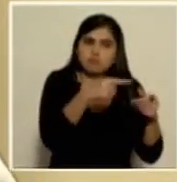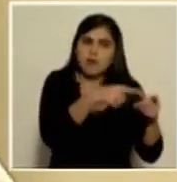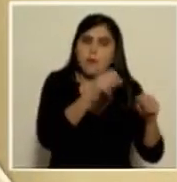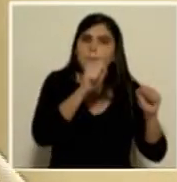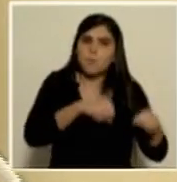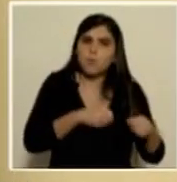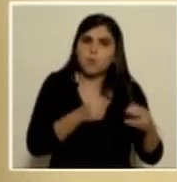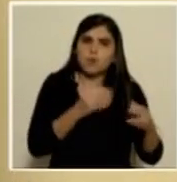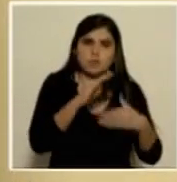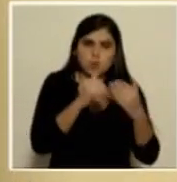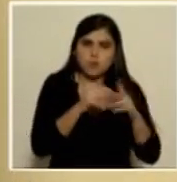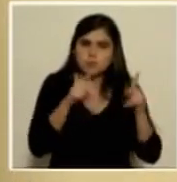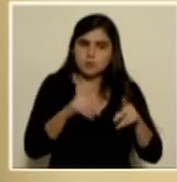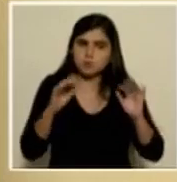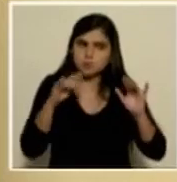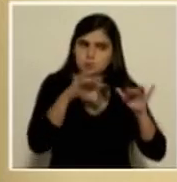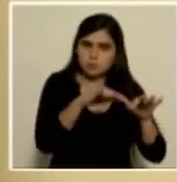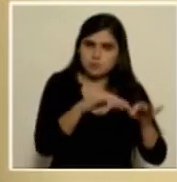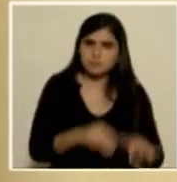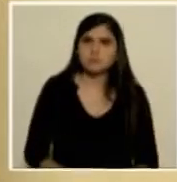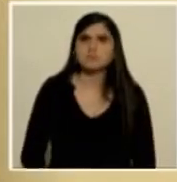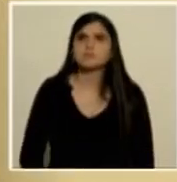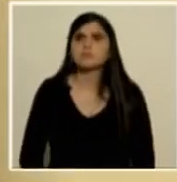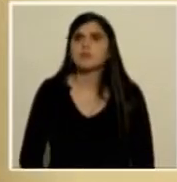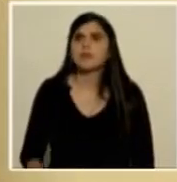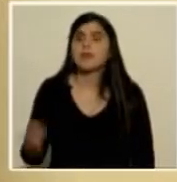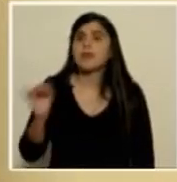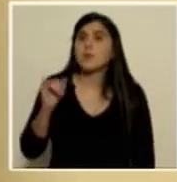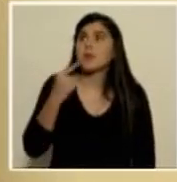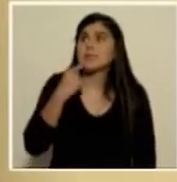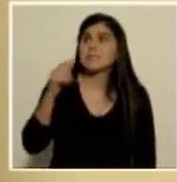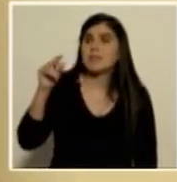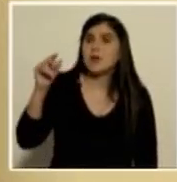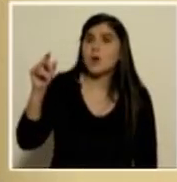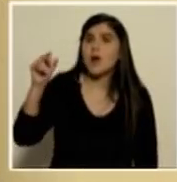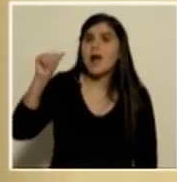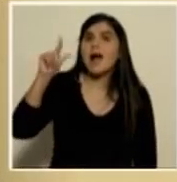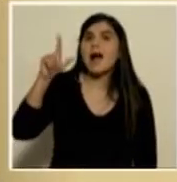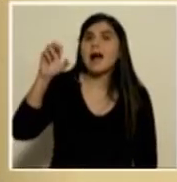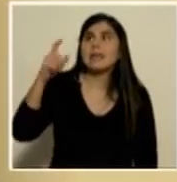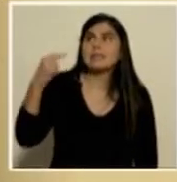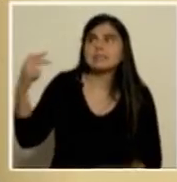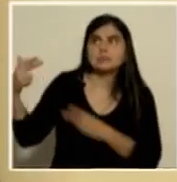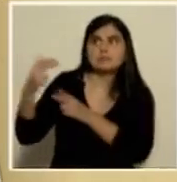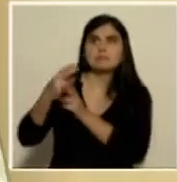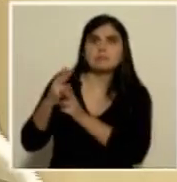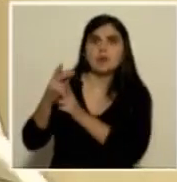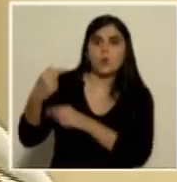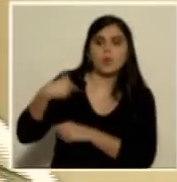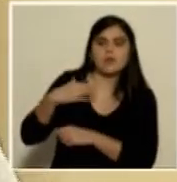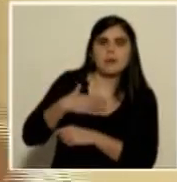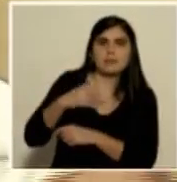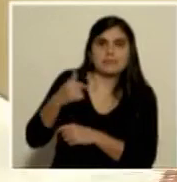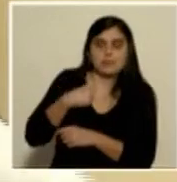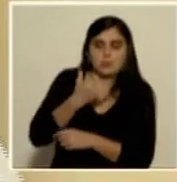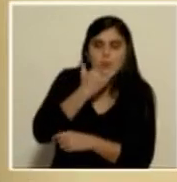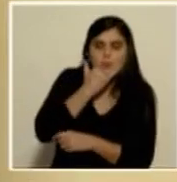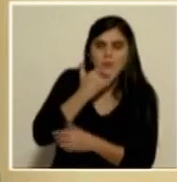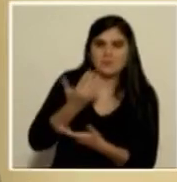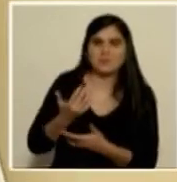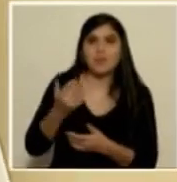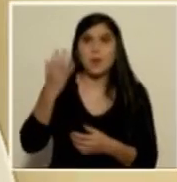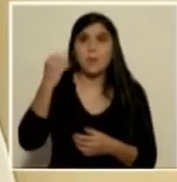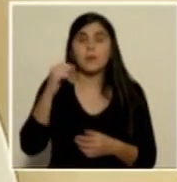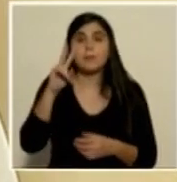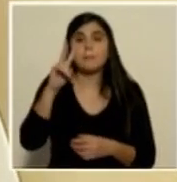20% de las flotillas, que es algo de Alex, y si cometo algún error me corrige, pero es justamente 20% del total del